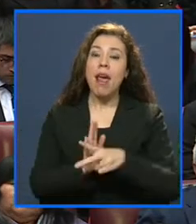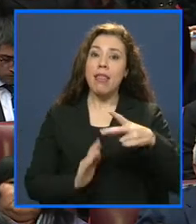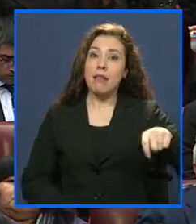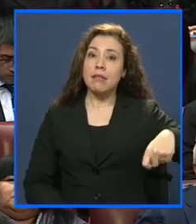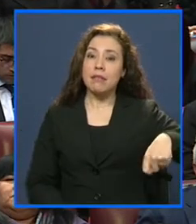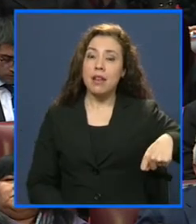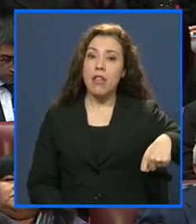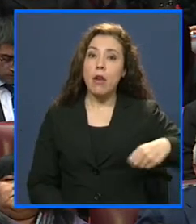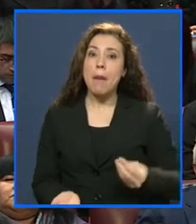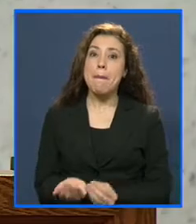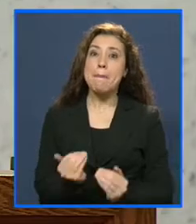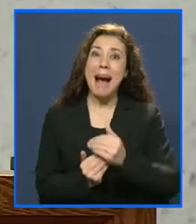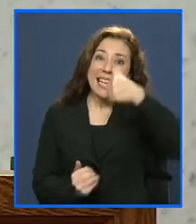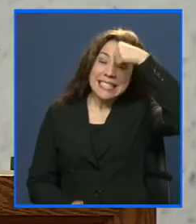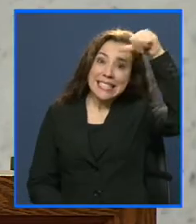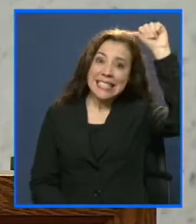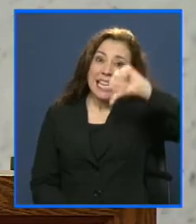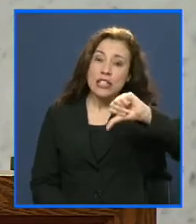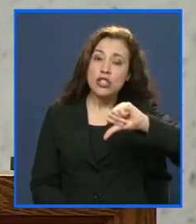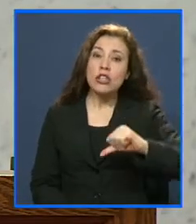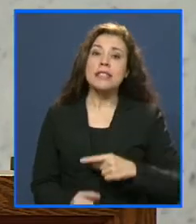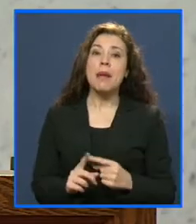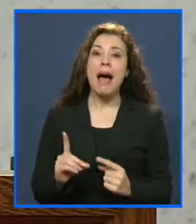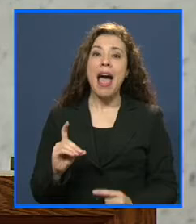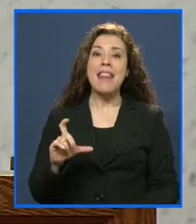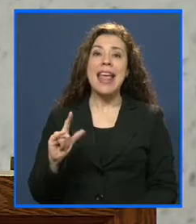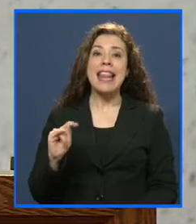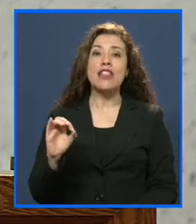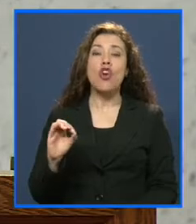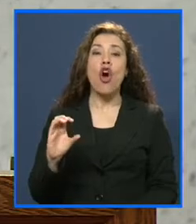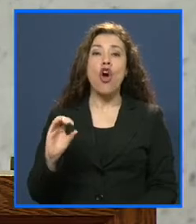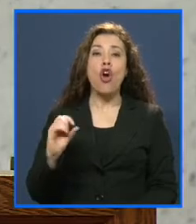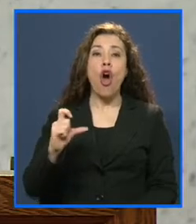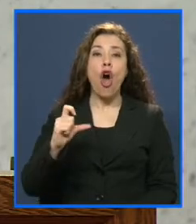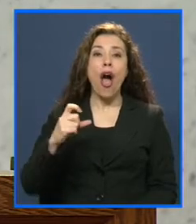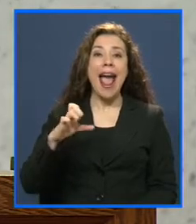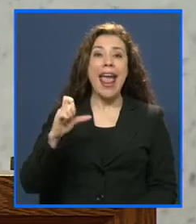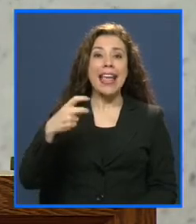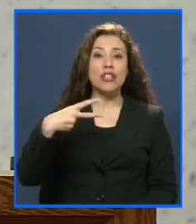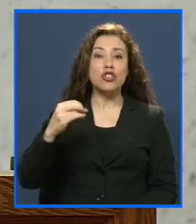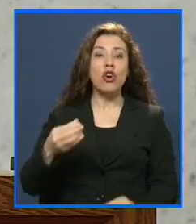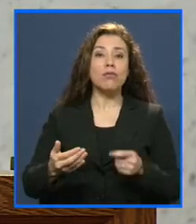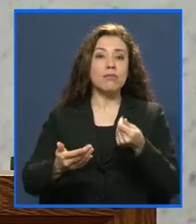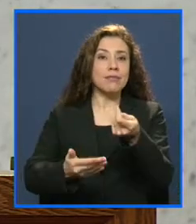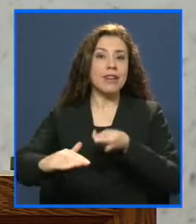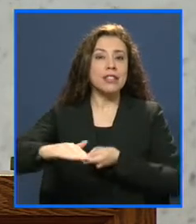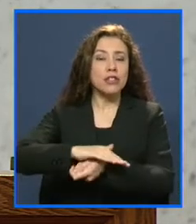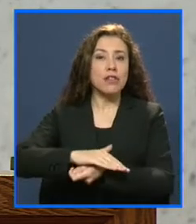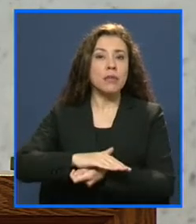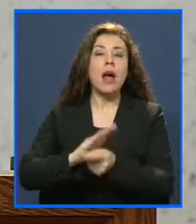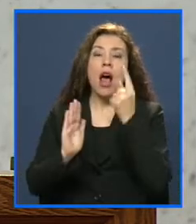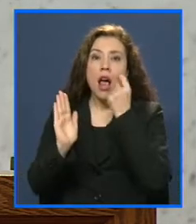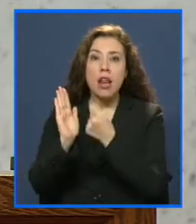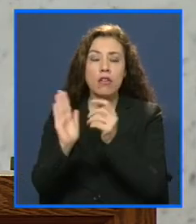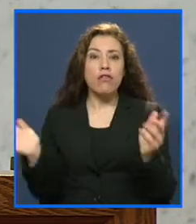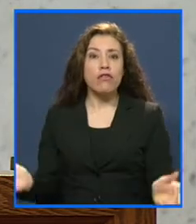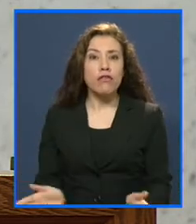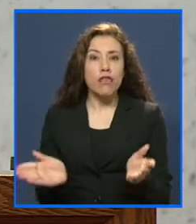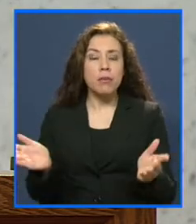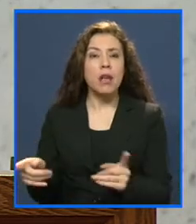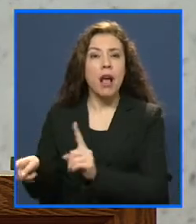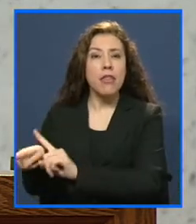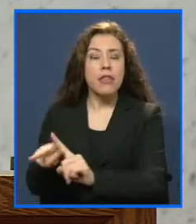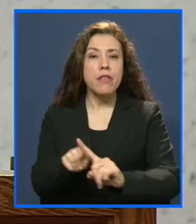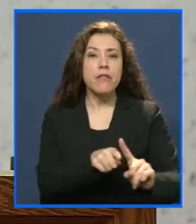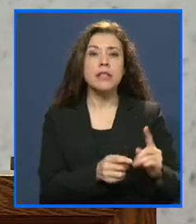que aumentó las penas en los delitos de cohecho soborno para reconocer y fomentar de forma concreta la diversidad